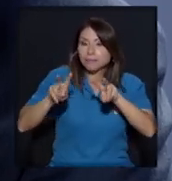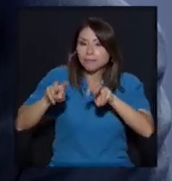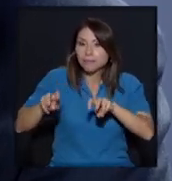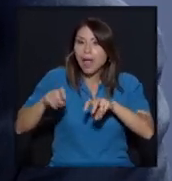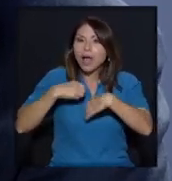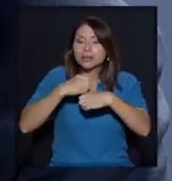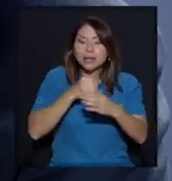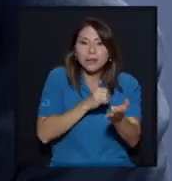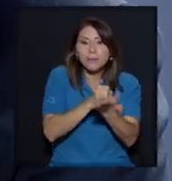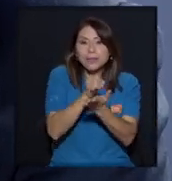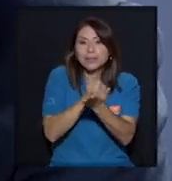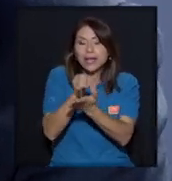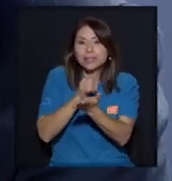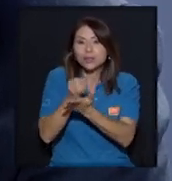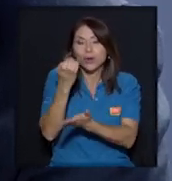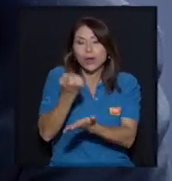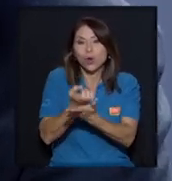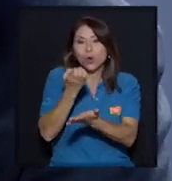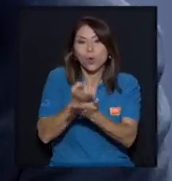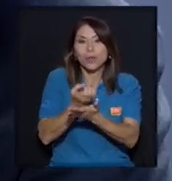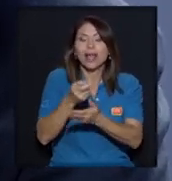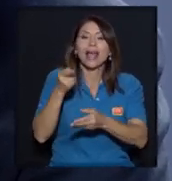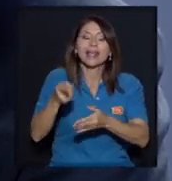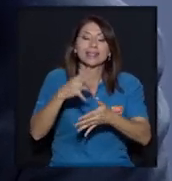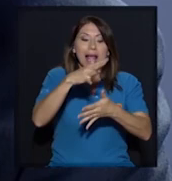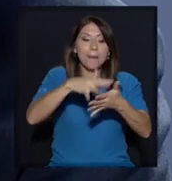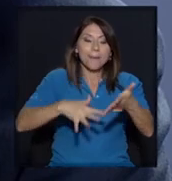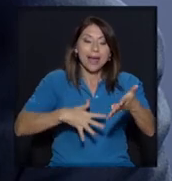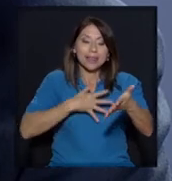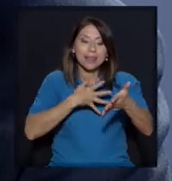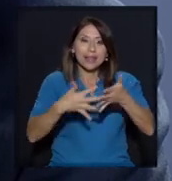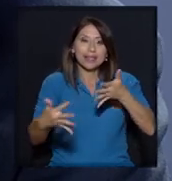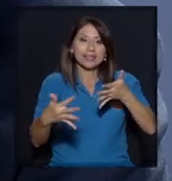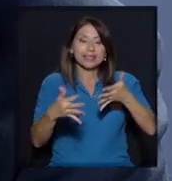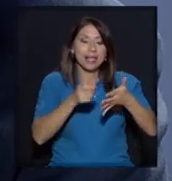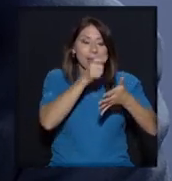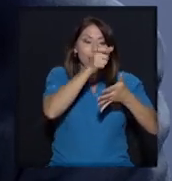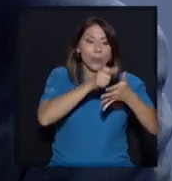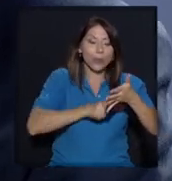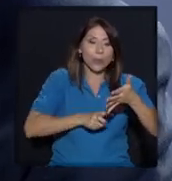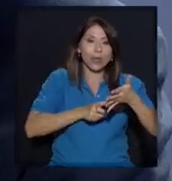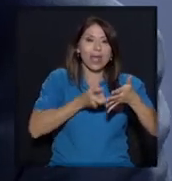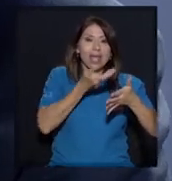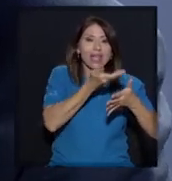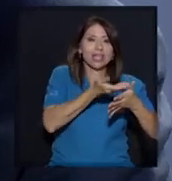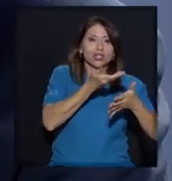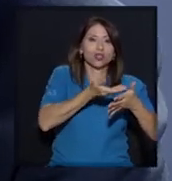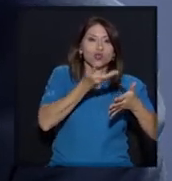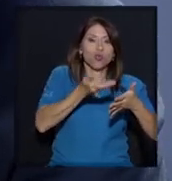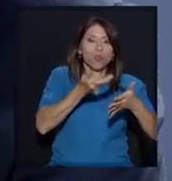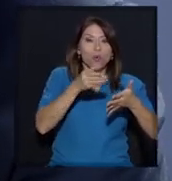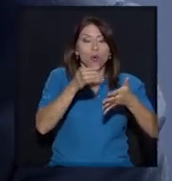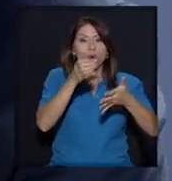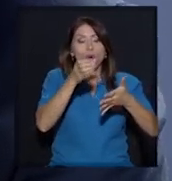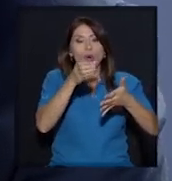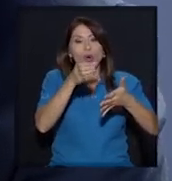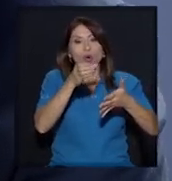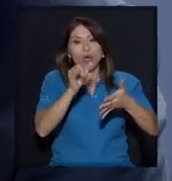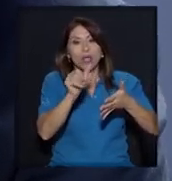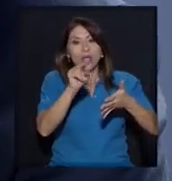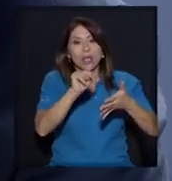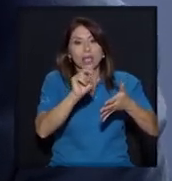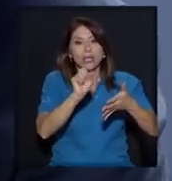investigación económica es la matriz de insumo-producto, que previamente